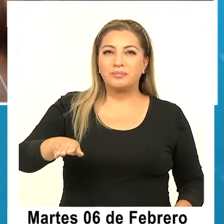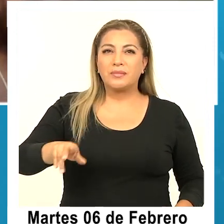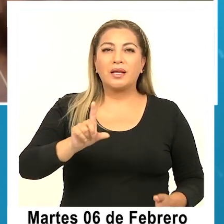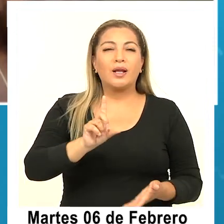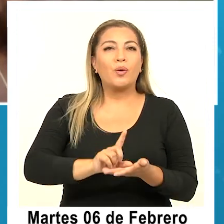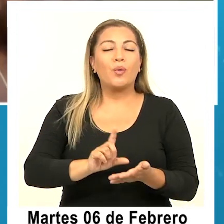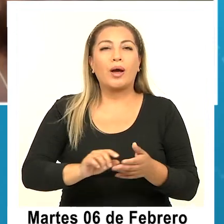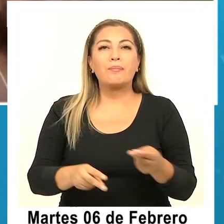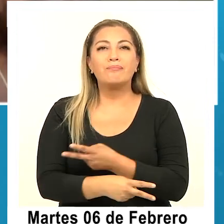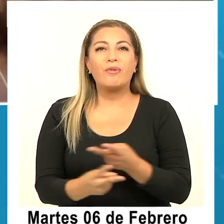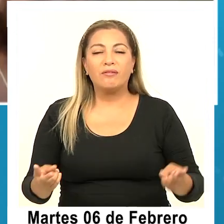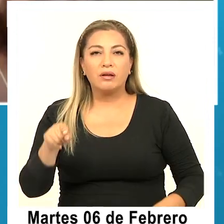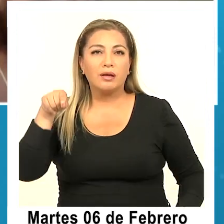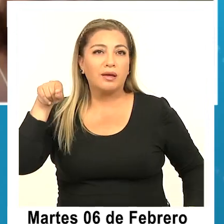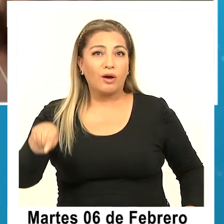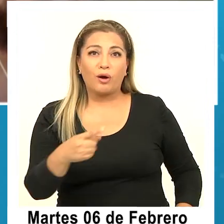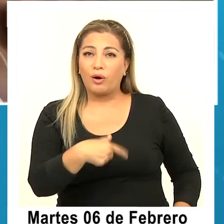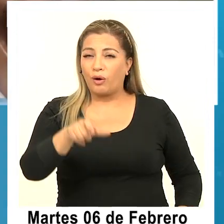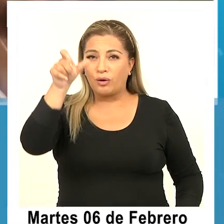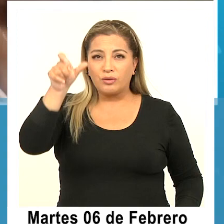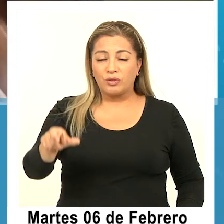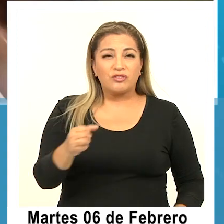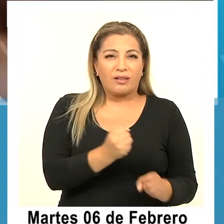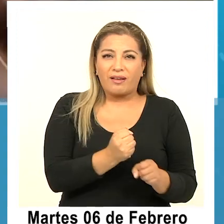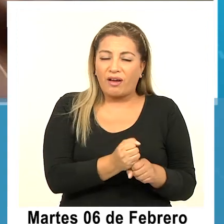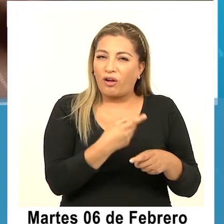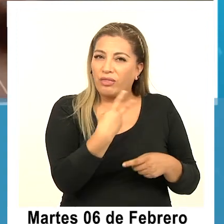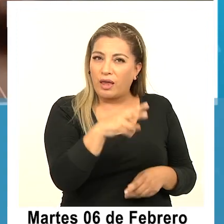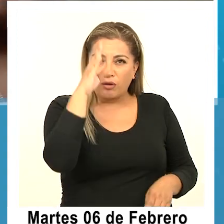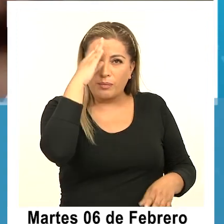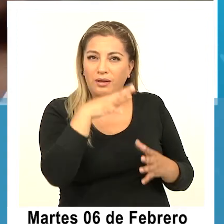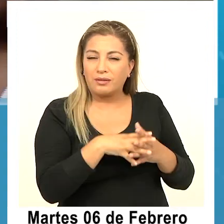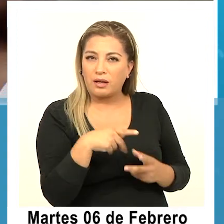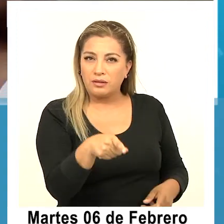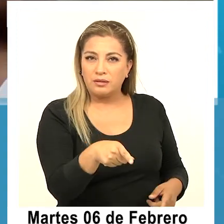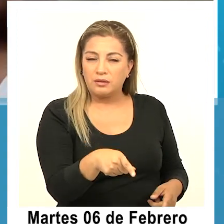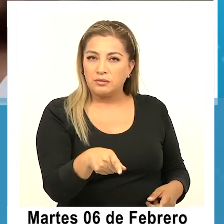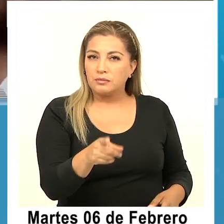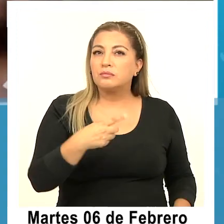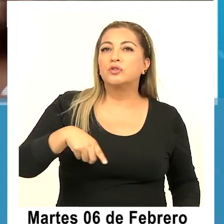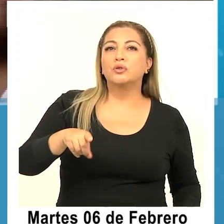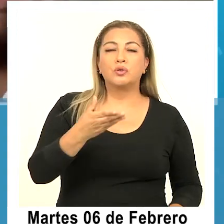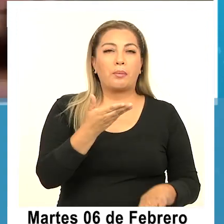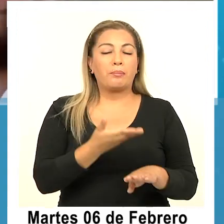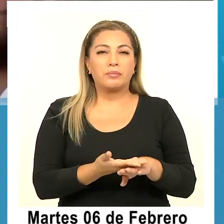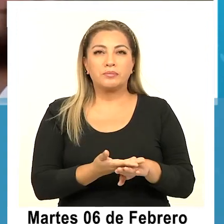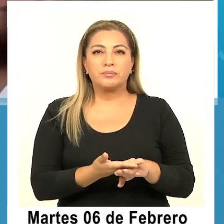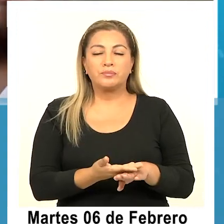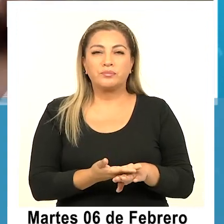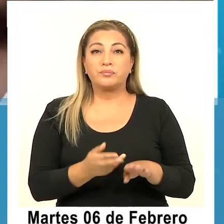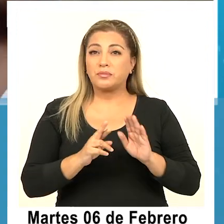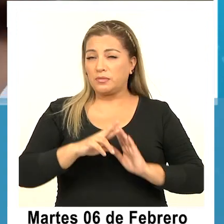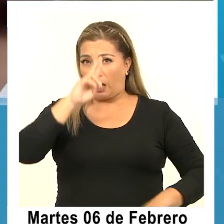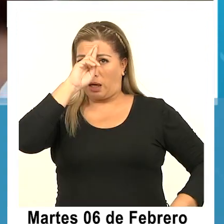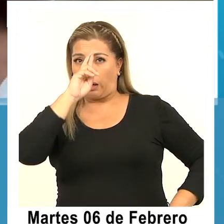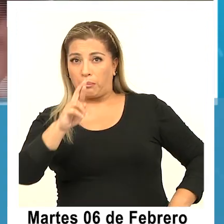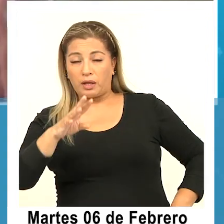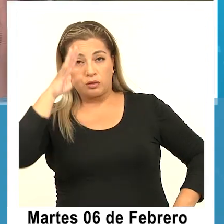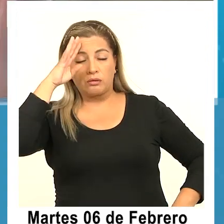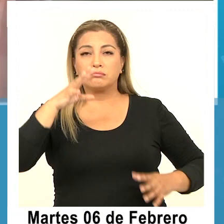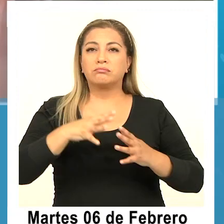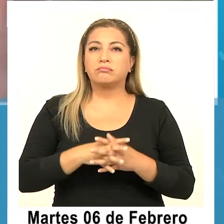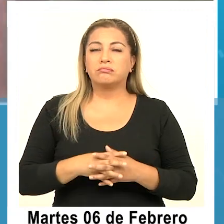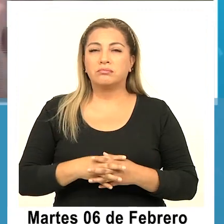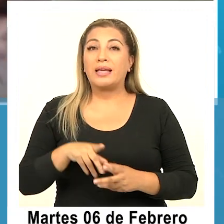pública. Ellos es otra sumisión. Entonces ahí está el problema. Se puede utilizar para hacer respetar el orden público a los militares, no hay